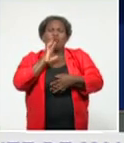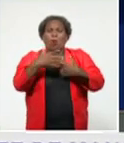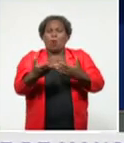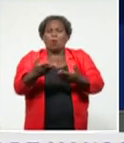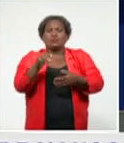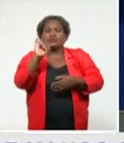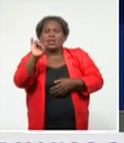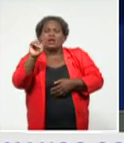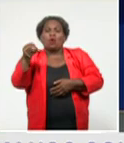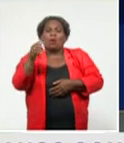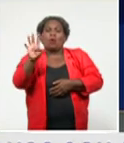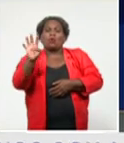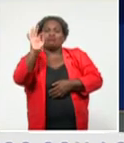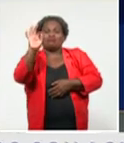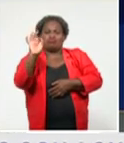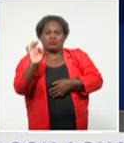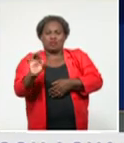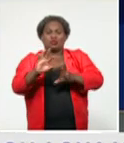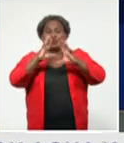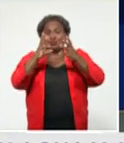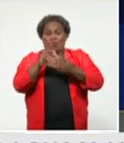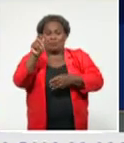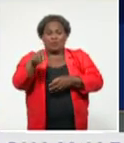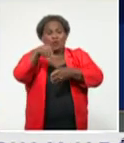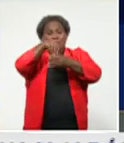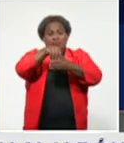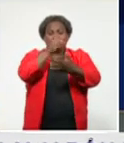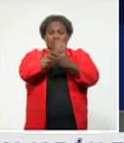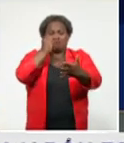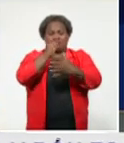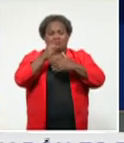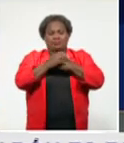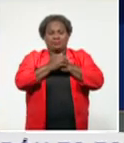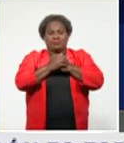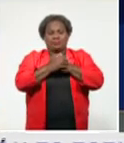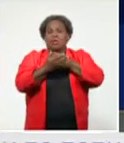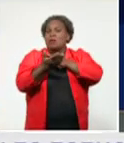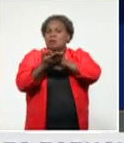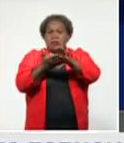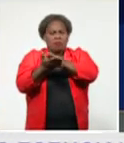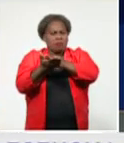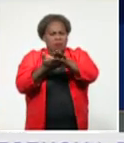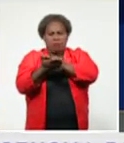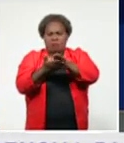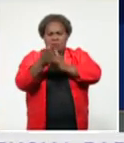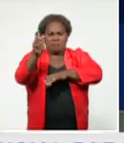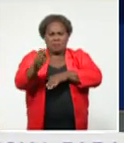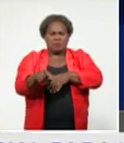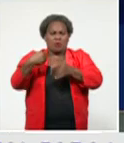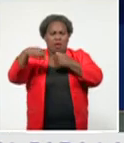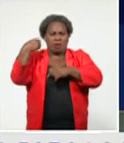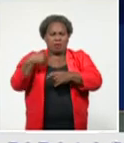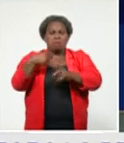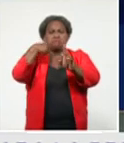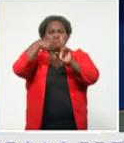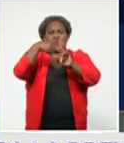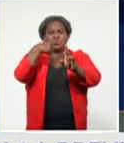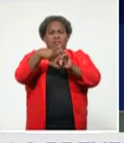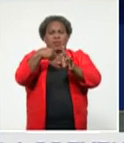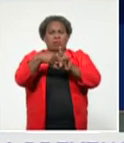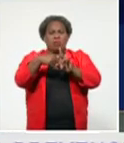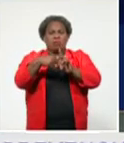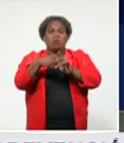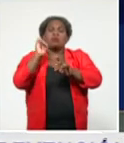6,4% de todos los casos diagnosticados. Ningún caso de los de ayer tuvo como fuente de infección en el